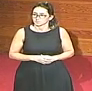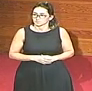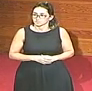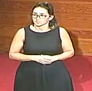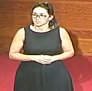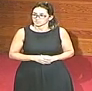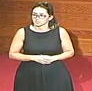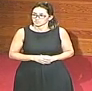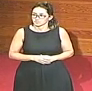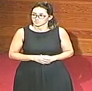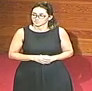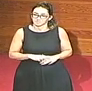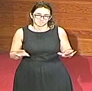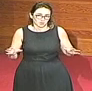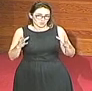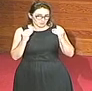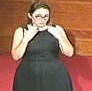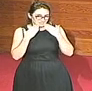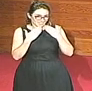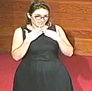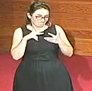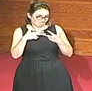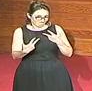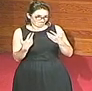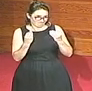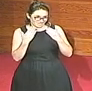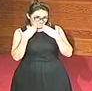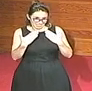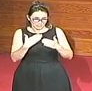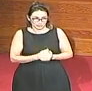Bueno, pues muchas gracias. Es que ricasco.